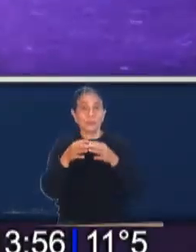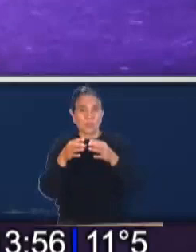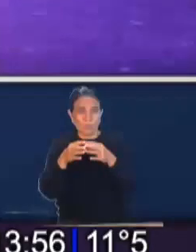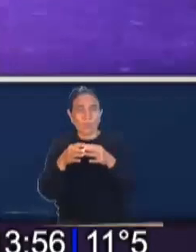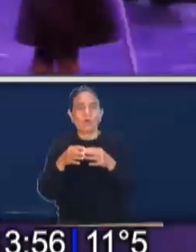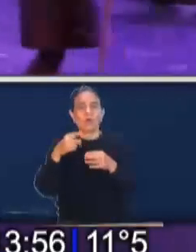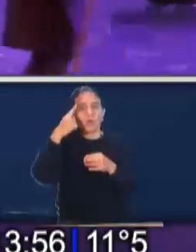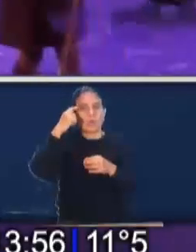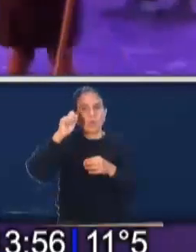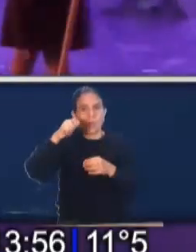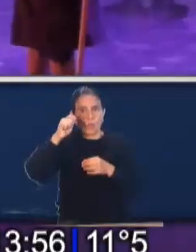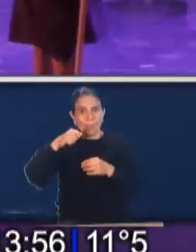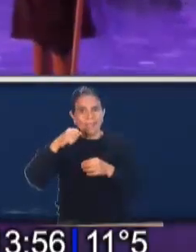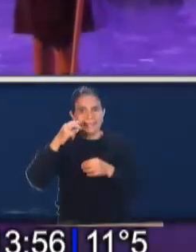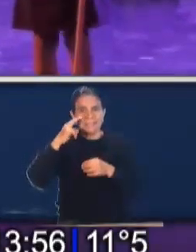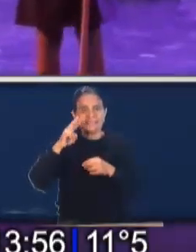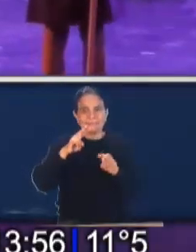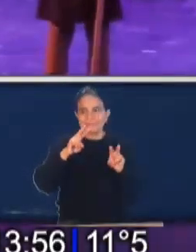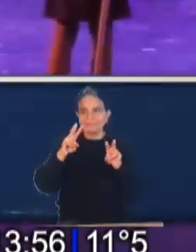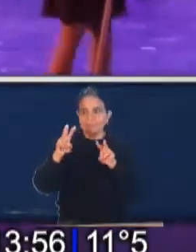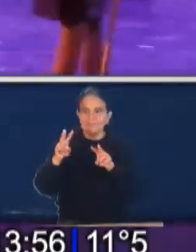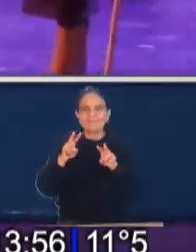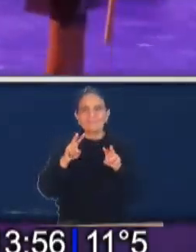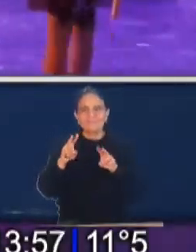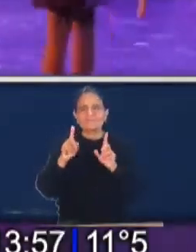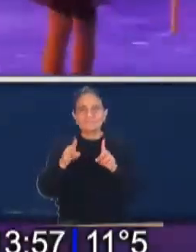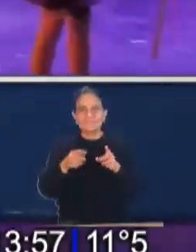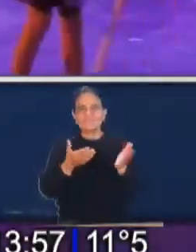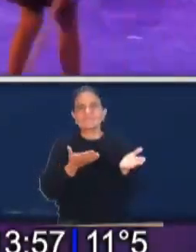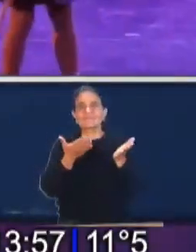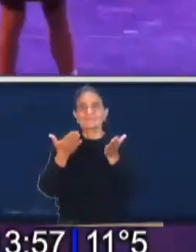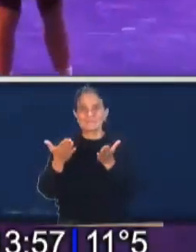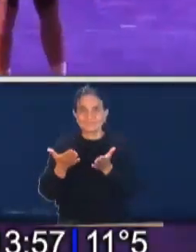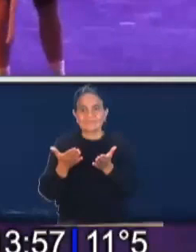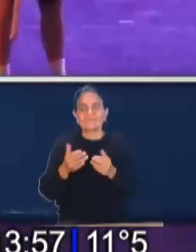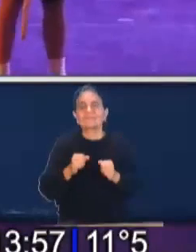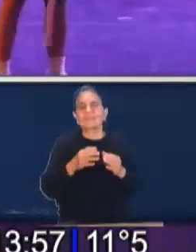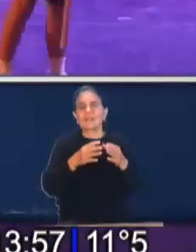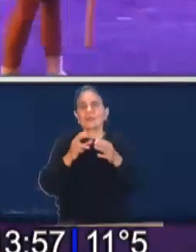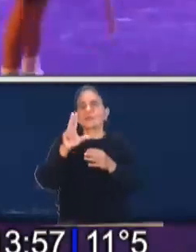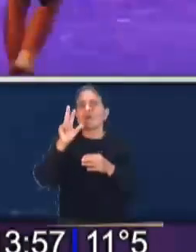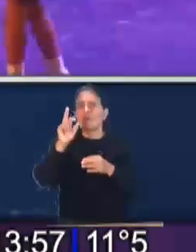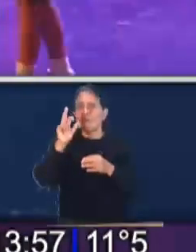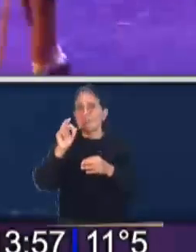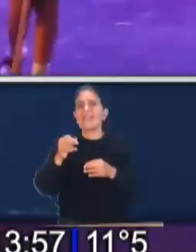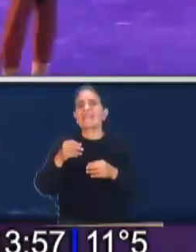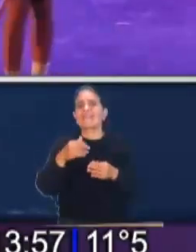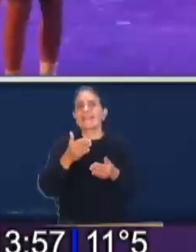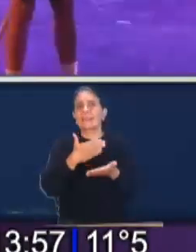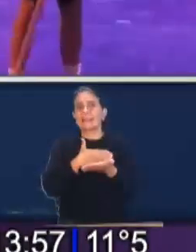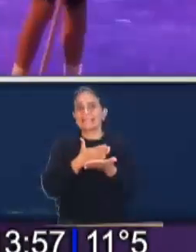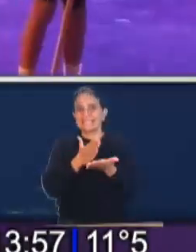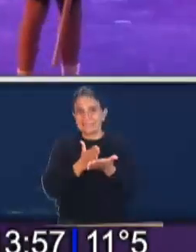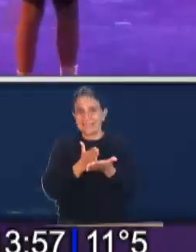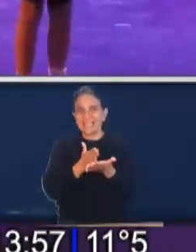tal fin ya nos presentó esa nómina de destacados. Las 30 producciones que estuvieron participando fueron reconocidas con